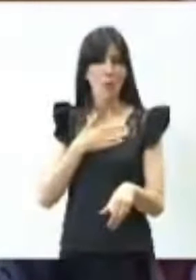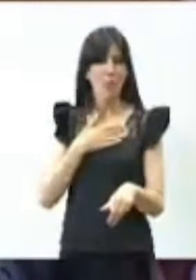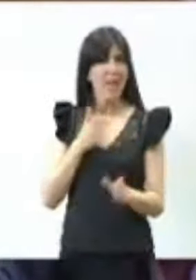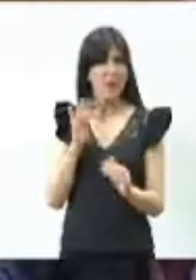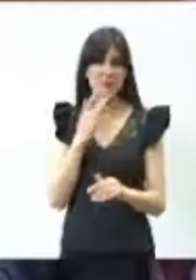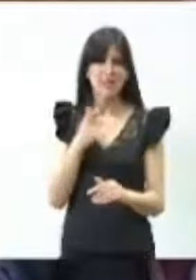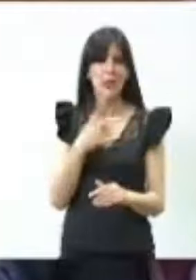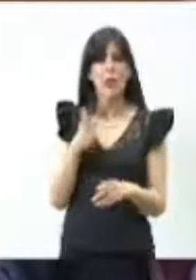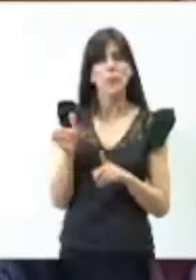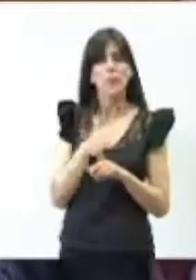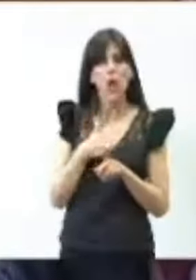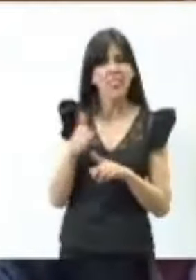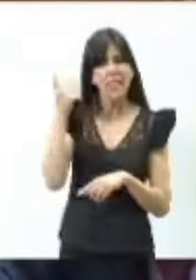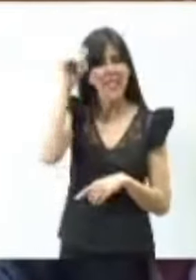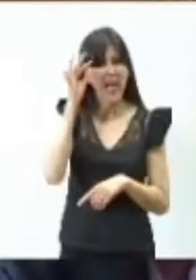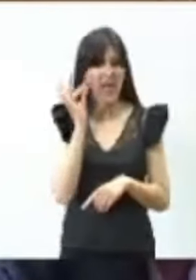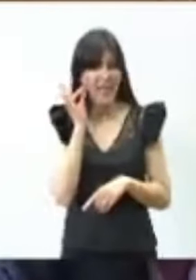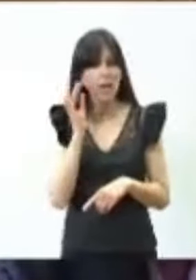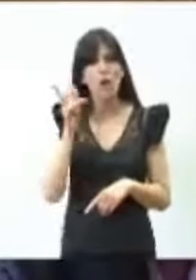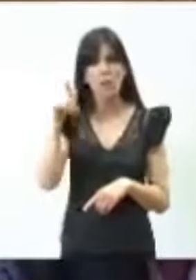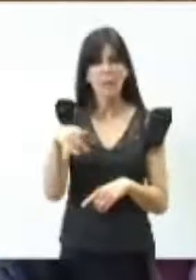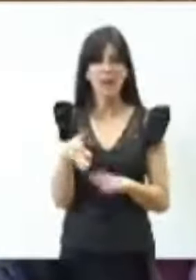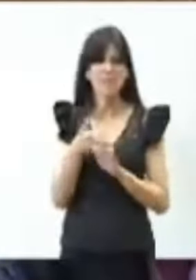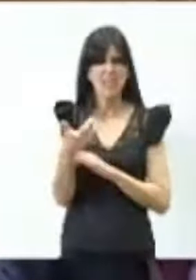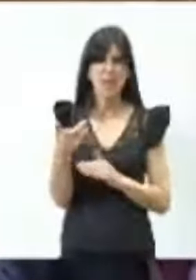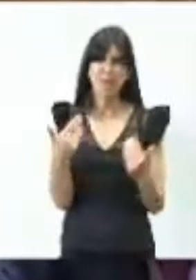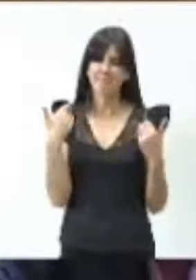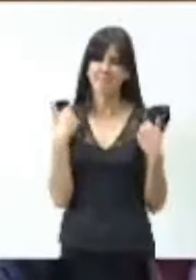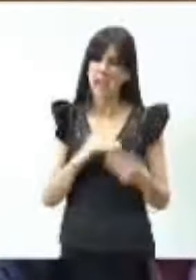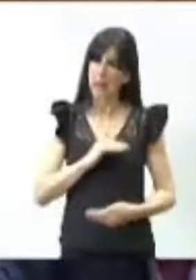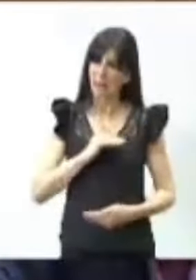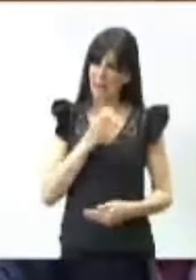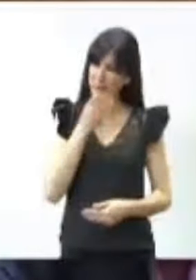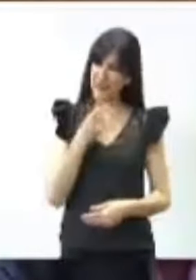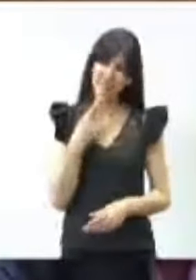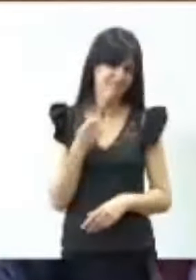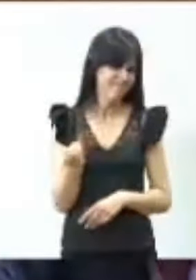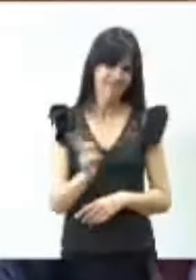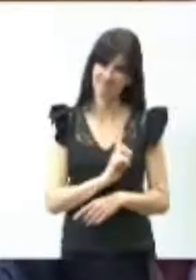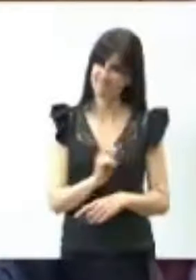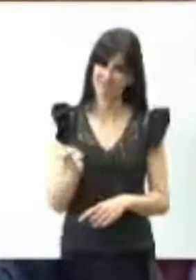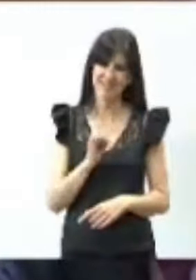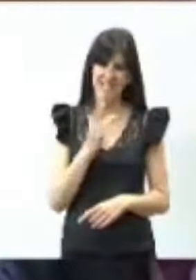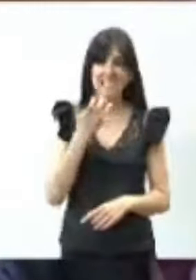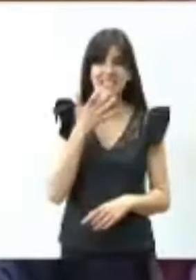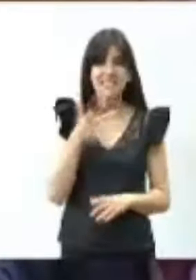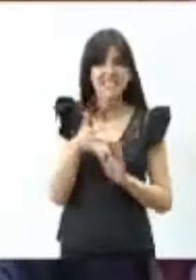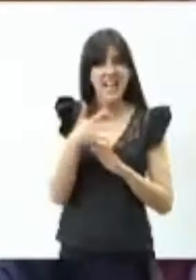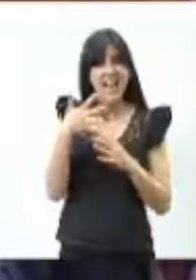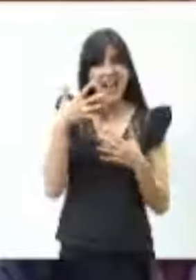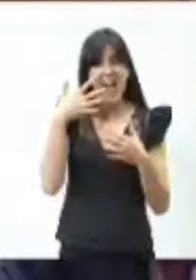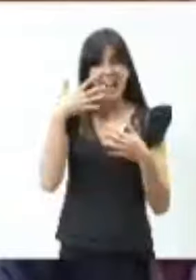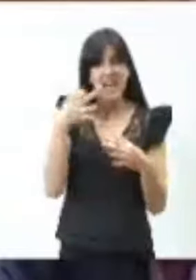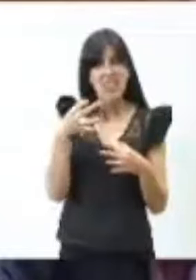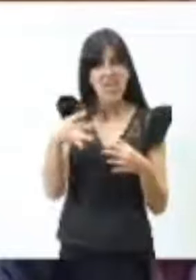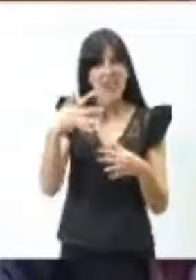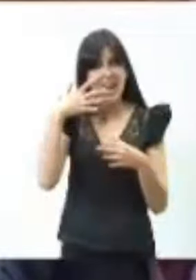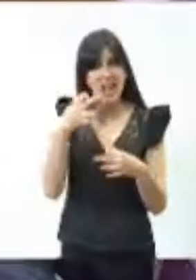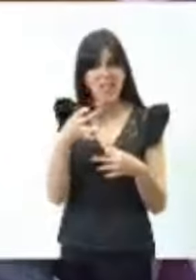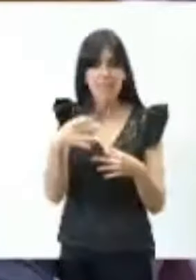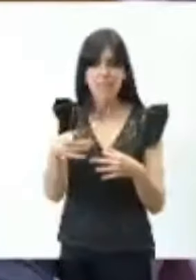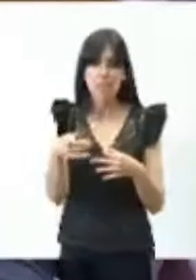de género, ni tampoco está tan capacitada, señora ministra, cuando se topa con la dura realidad que usted es